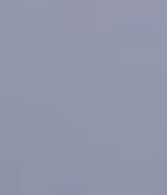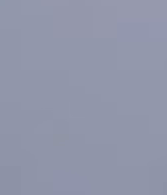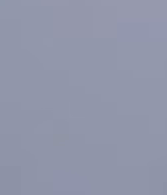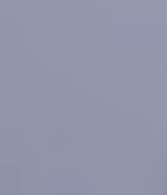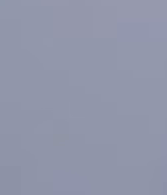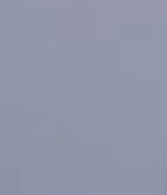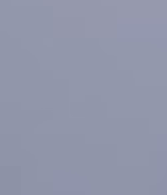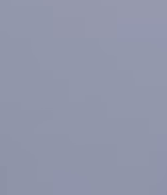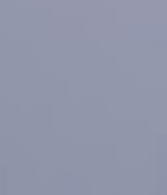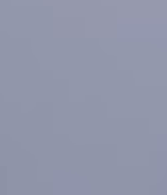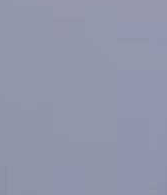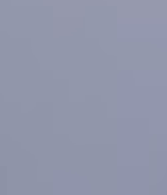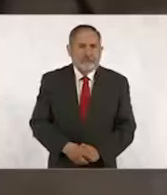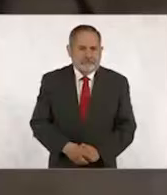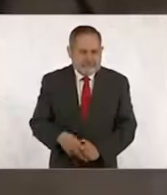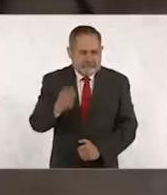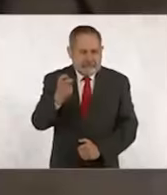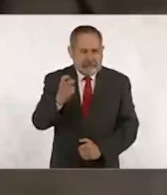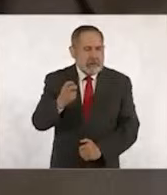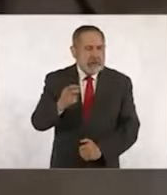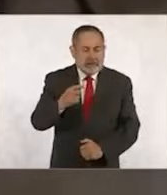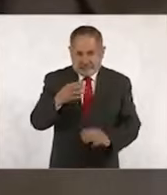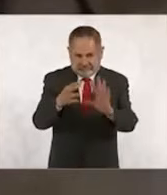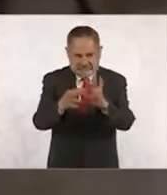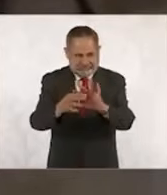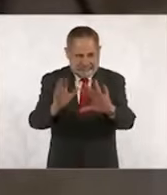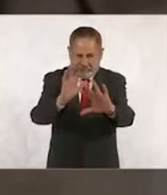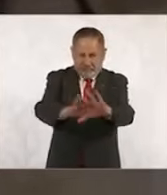cuando en realidad la democracia nunca va a llegar por la derecha.